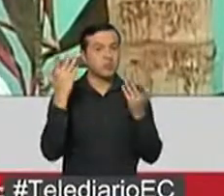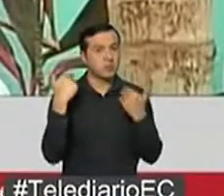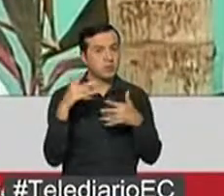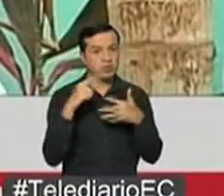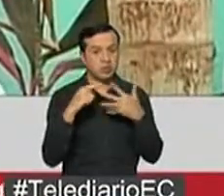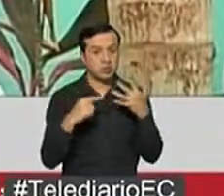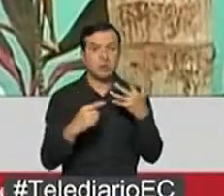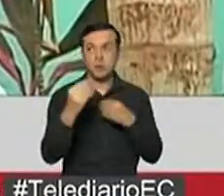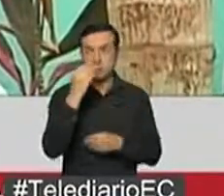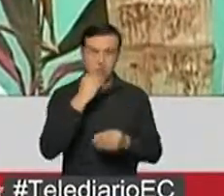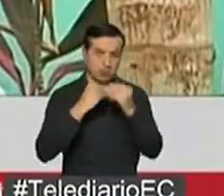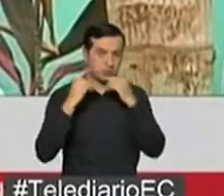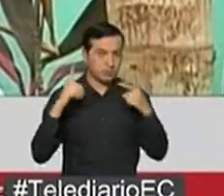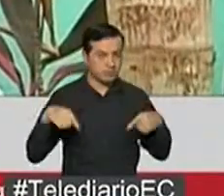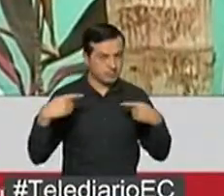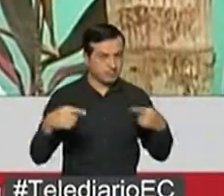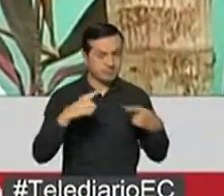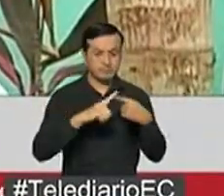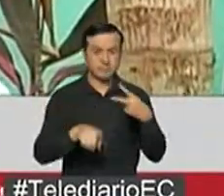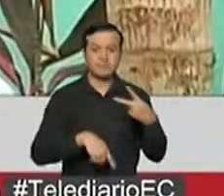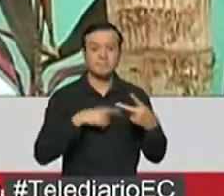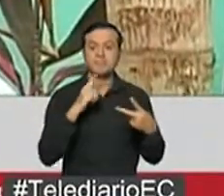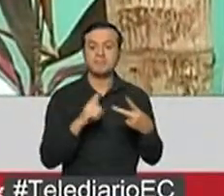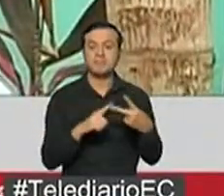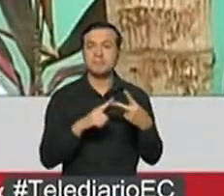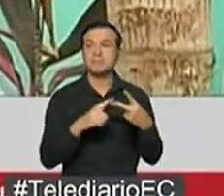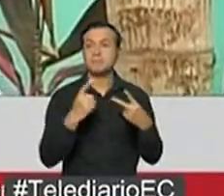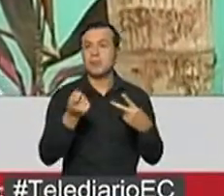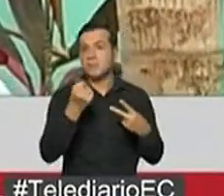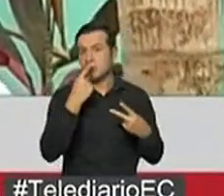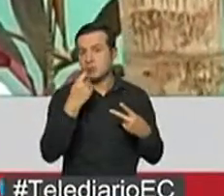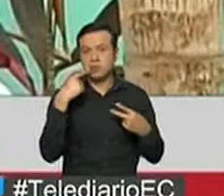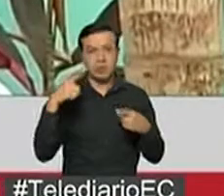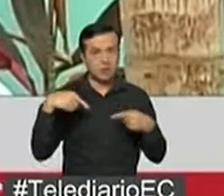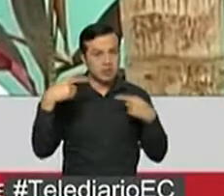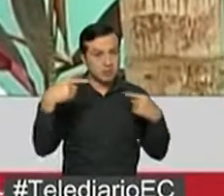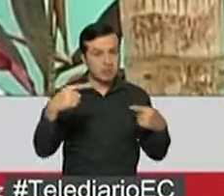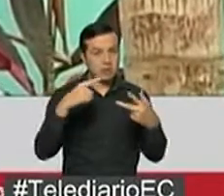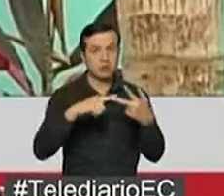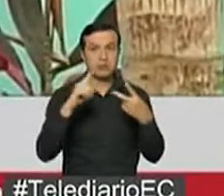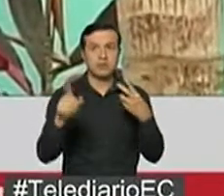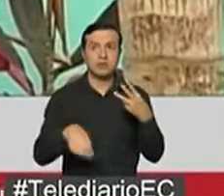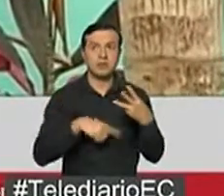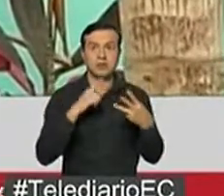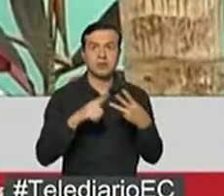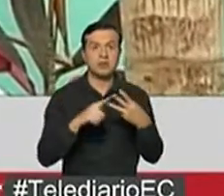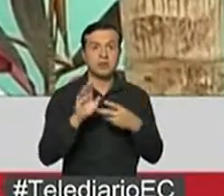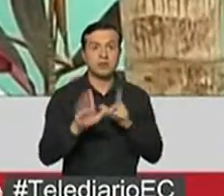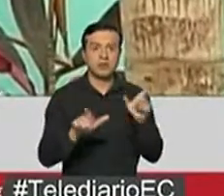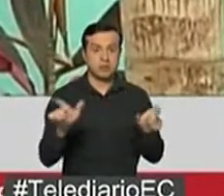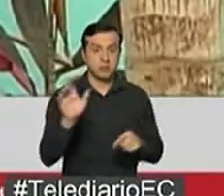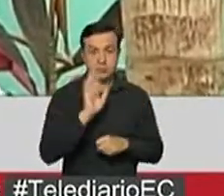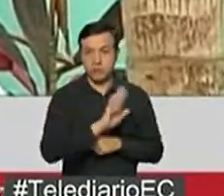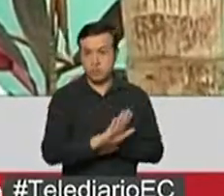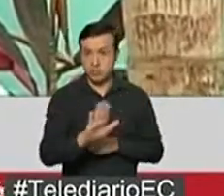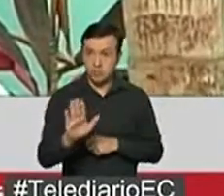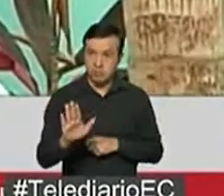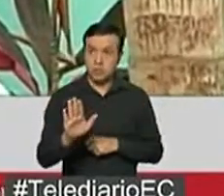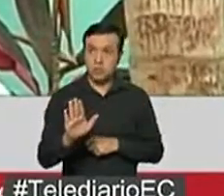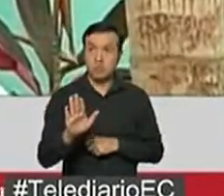lo que es alimentación diaria parte de lo que es medicamentos diarios e inclusive también de los propios tutores porque